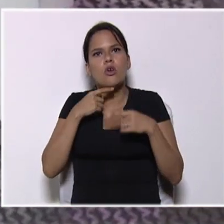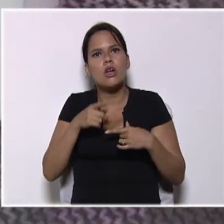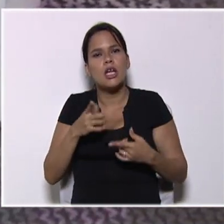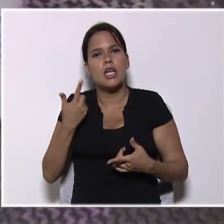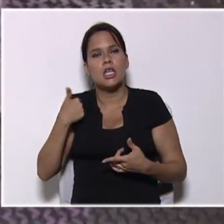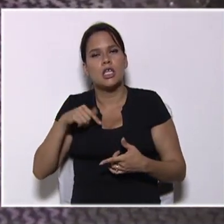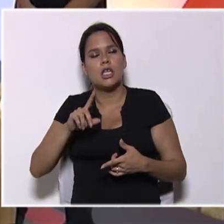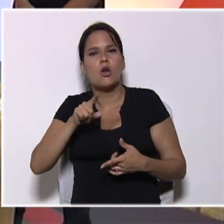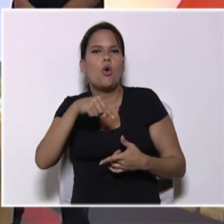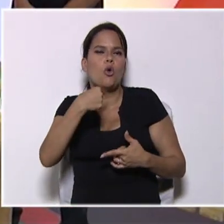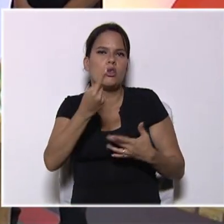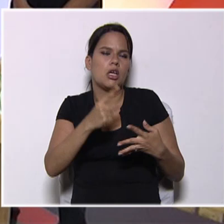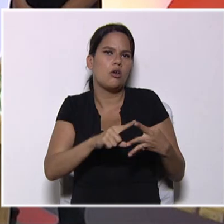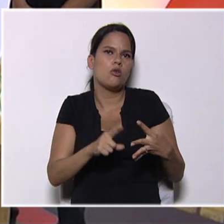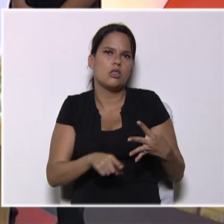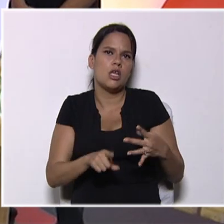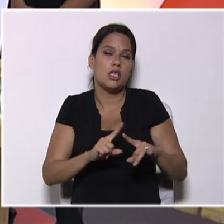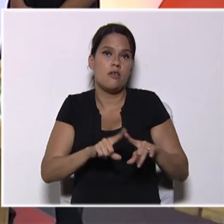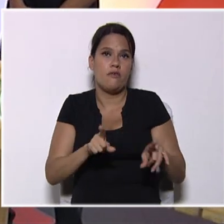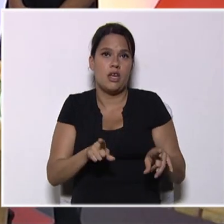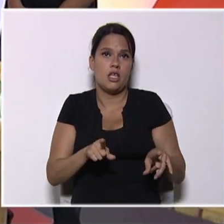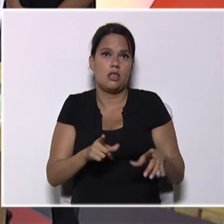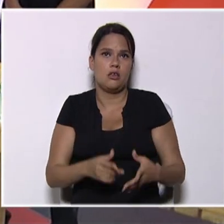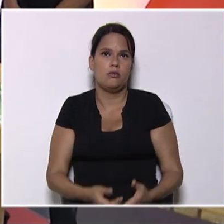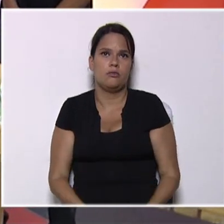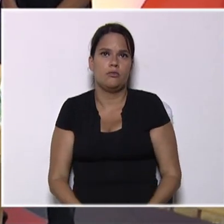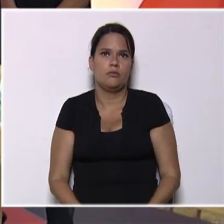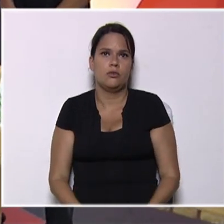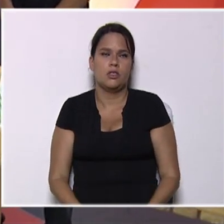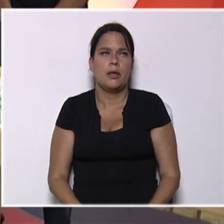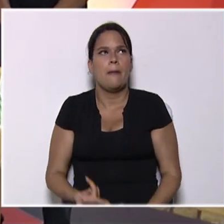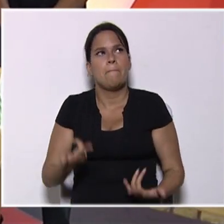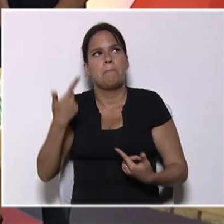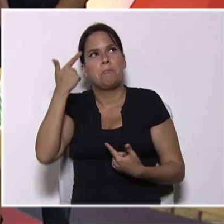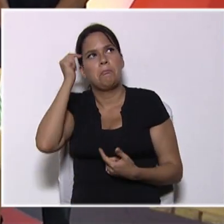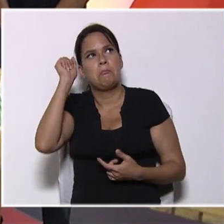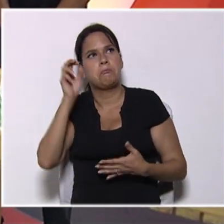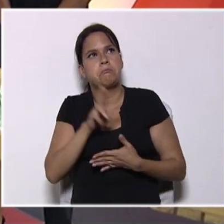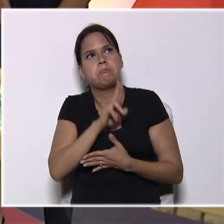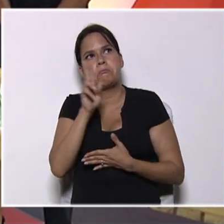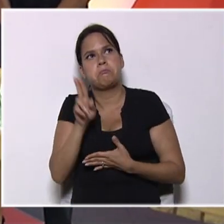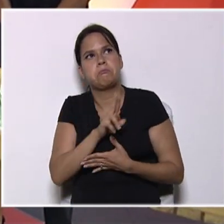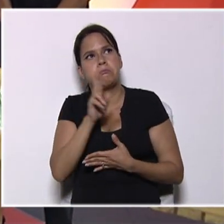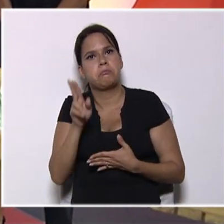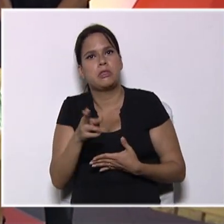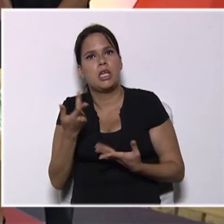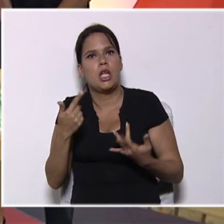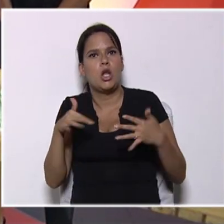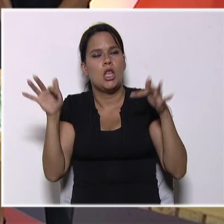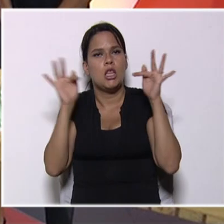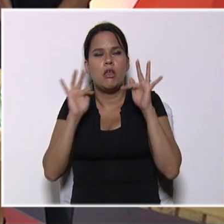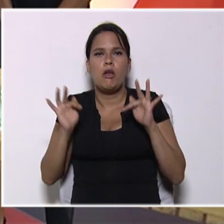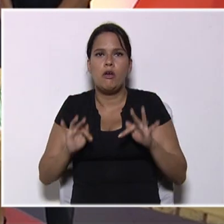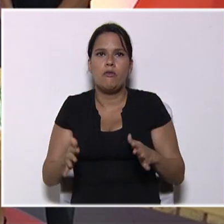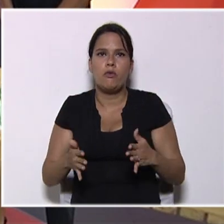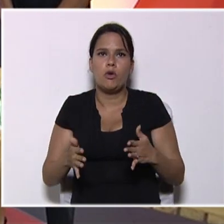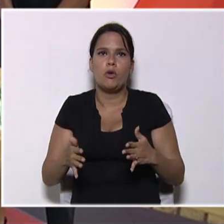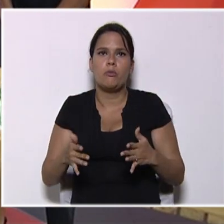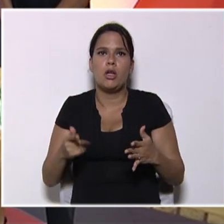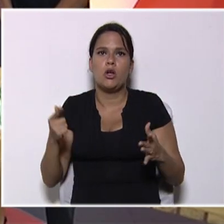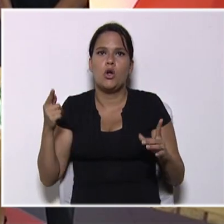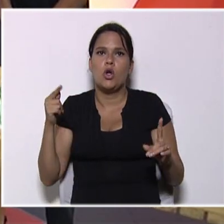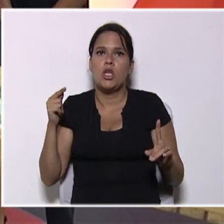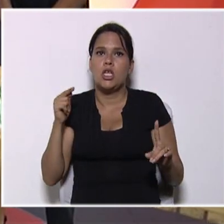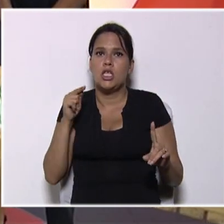un producto diferente, ya sea para utilizarlo de manera más no